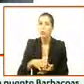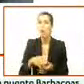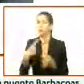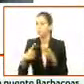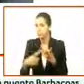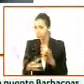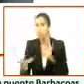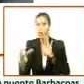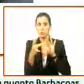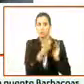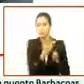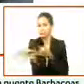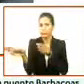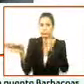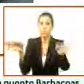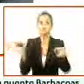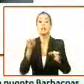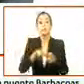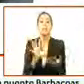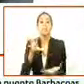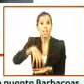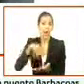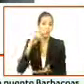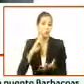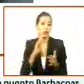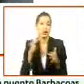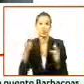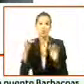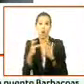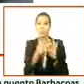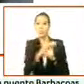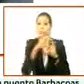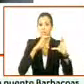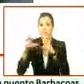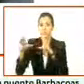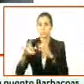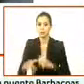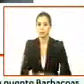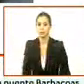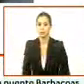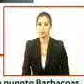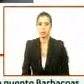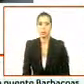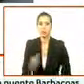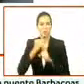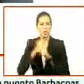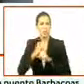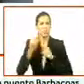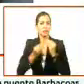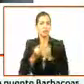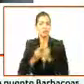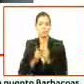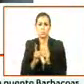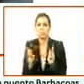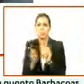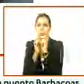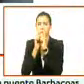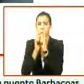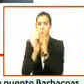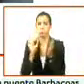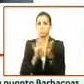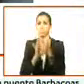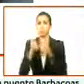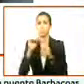inclusive con el estado Bolívar. Quiero igualmente destacar que este trabajo lo hemos hecho en un tiempo récord, la